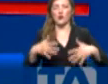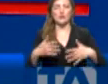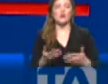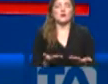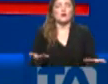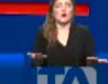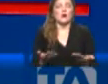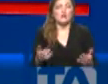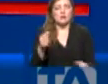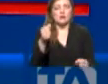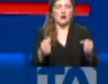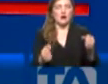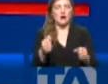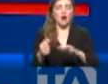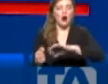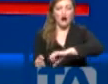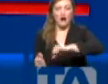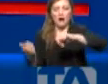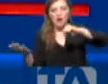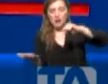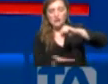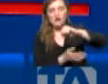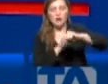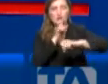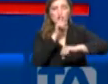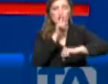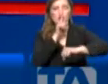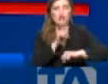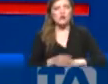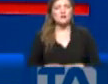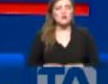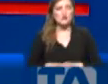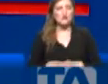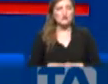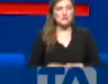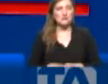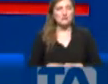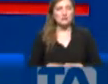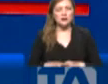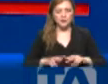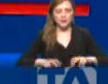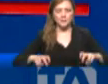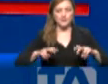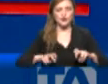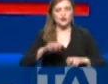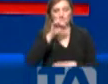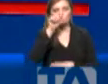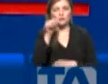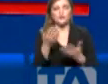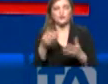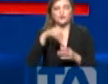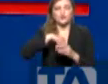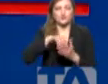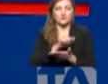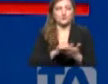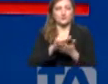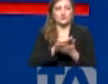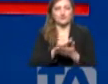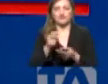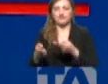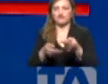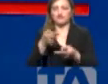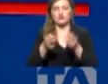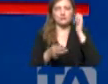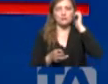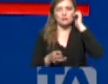ilícita estaba encaletada en una camioneta adecuada con doble fondo en la cabina y balde. Según las investigaciones, la droga era para el consumo interno en